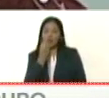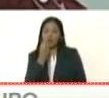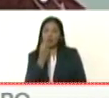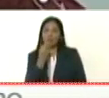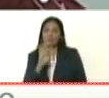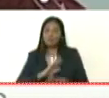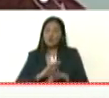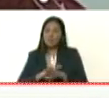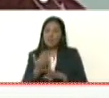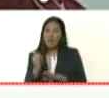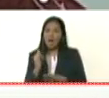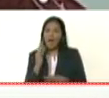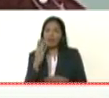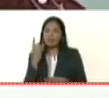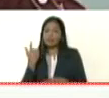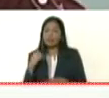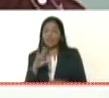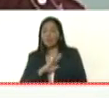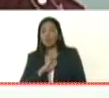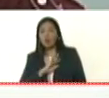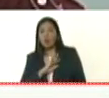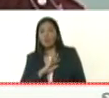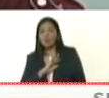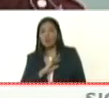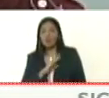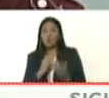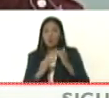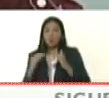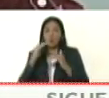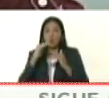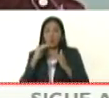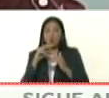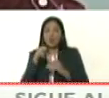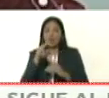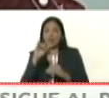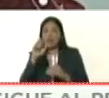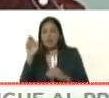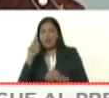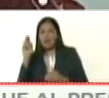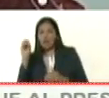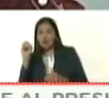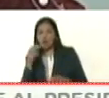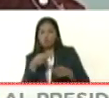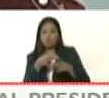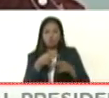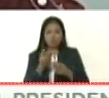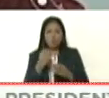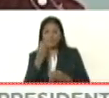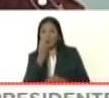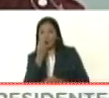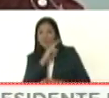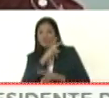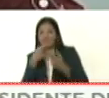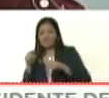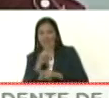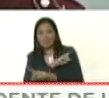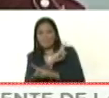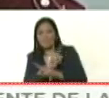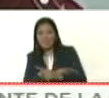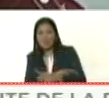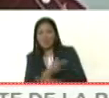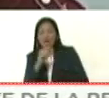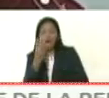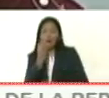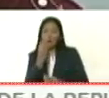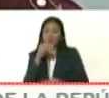porque es un producto con un alto valor de hierro que se absorbe muy bien y que es igual al suplemento que nos dan